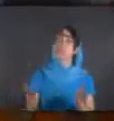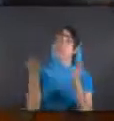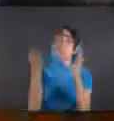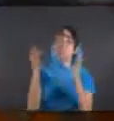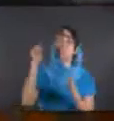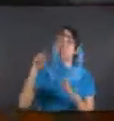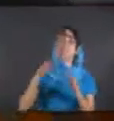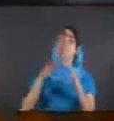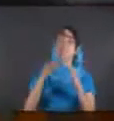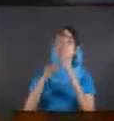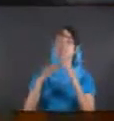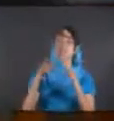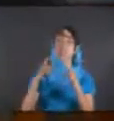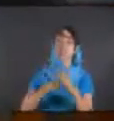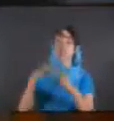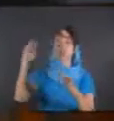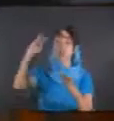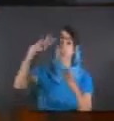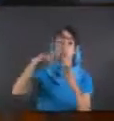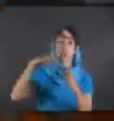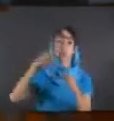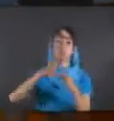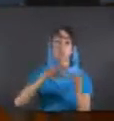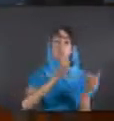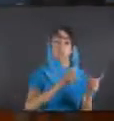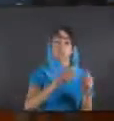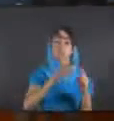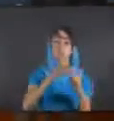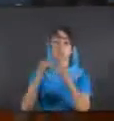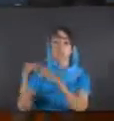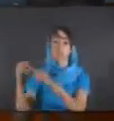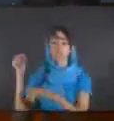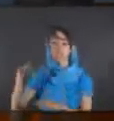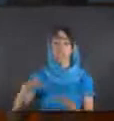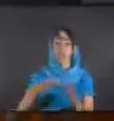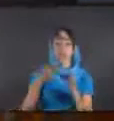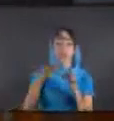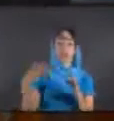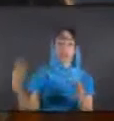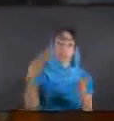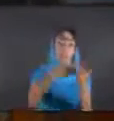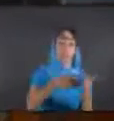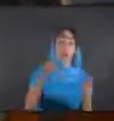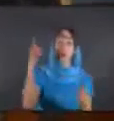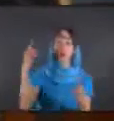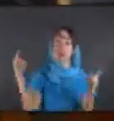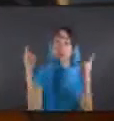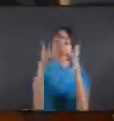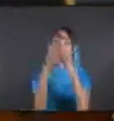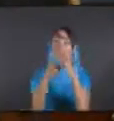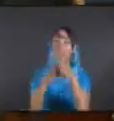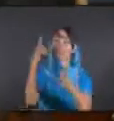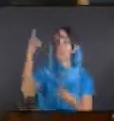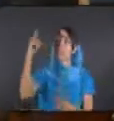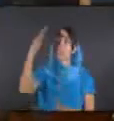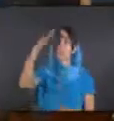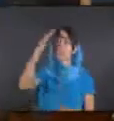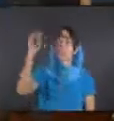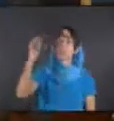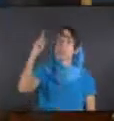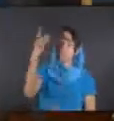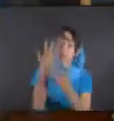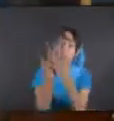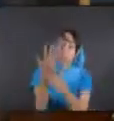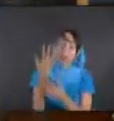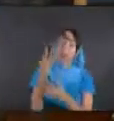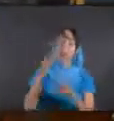de acuerdo en ponernos a orar en este momento. Perdone que se lo pida en este momento, pero creo que es oportuno y vamos a